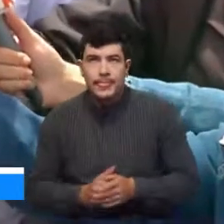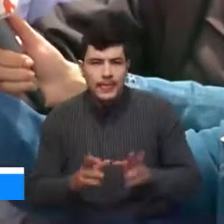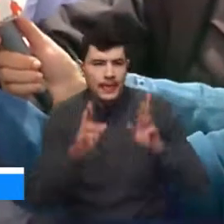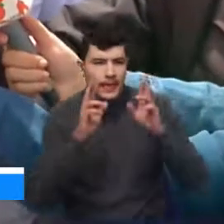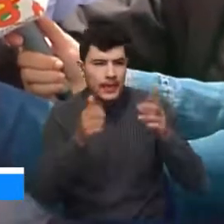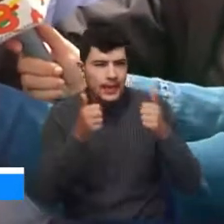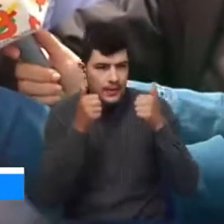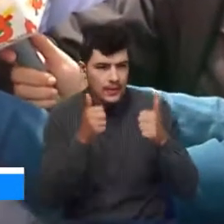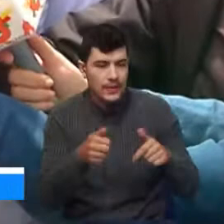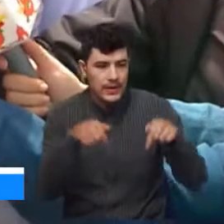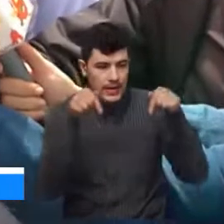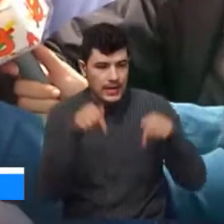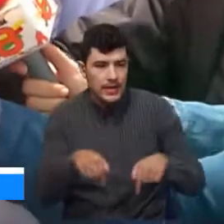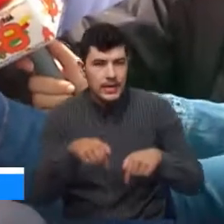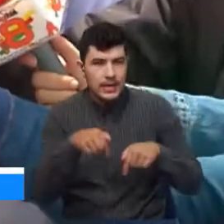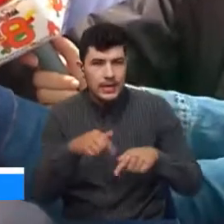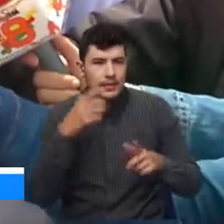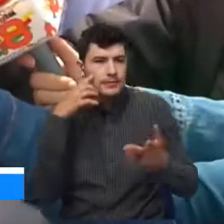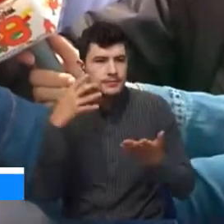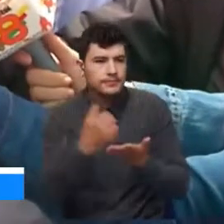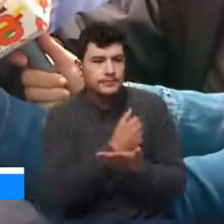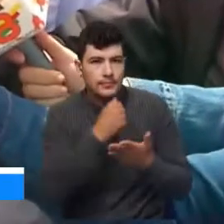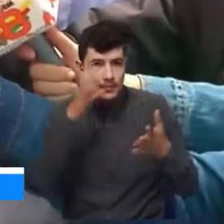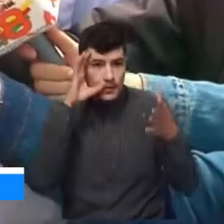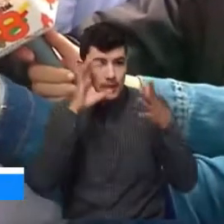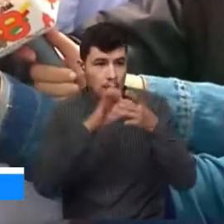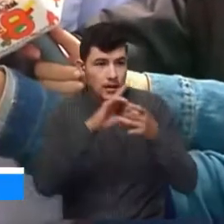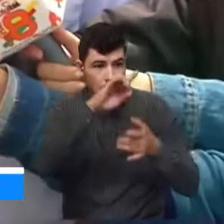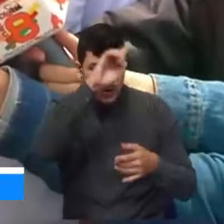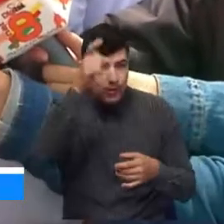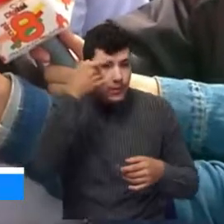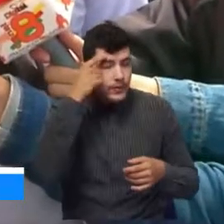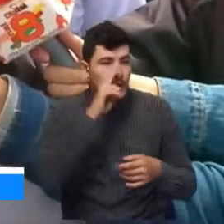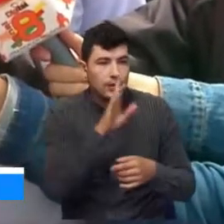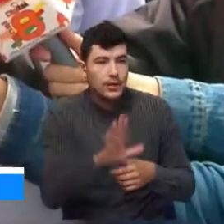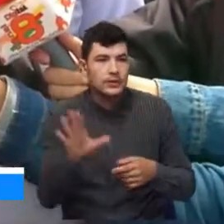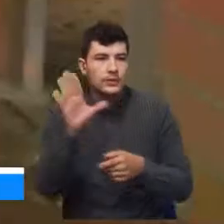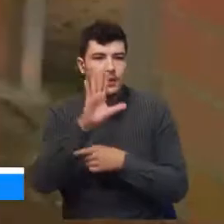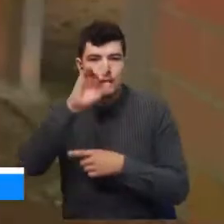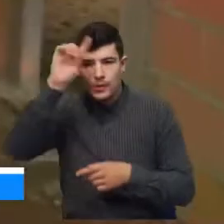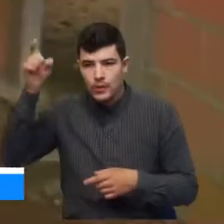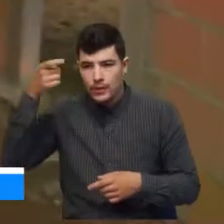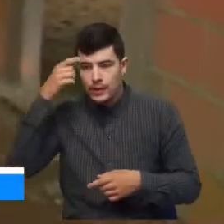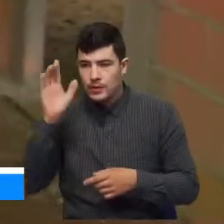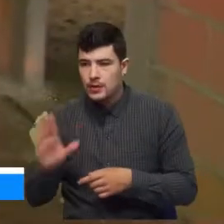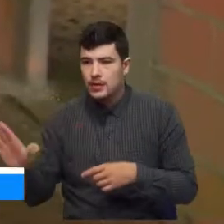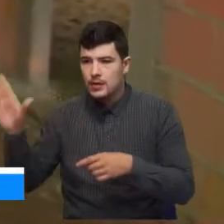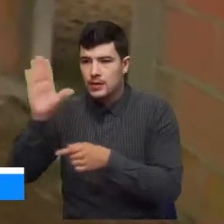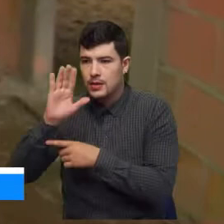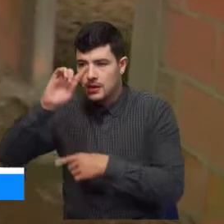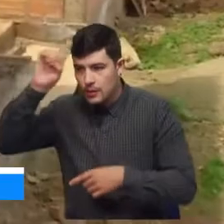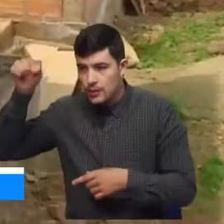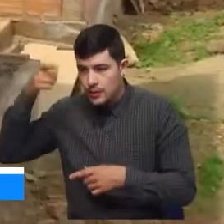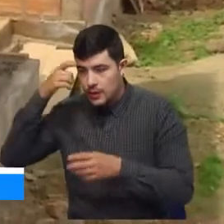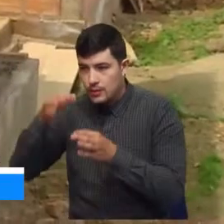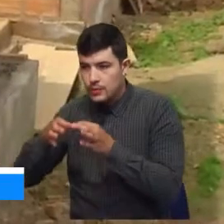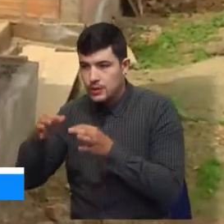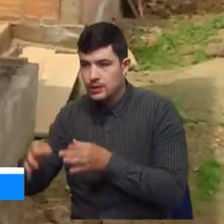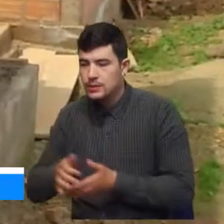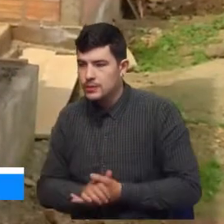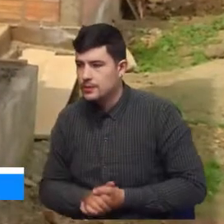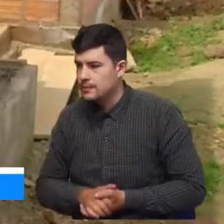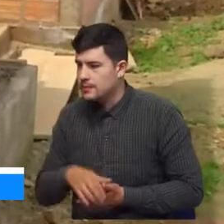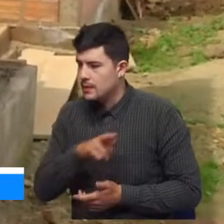el efecto de la unión entre el gobierno nacional gobierno departamental y gobierno municipal estamos